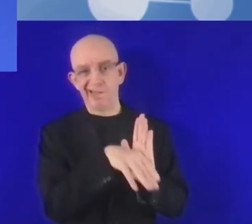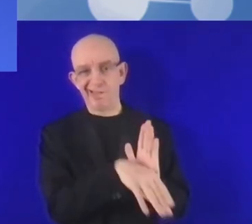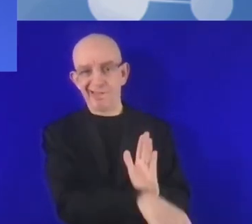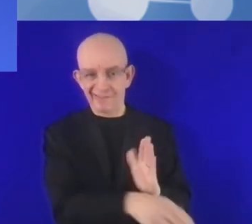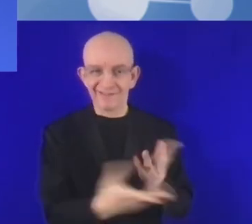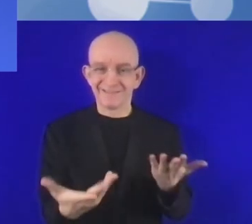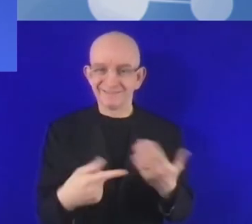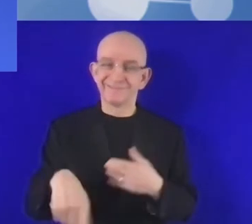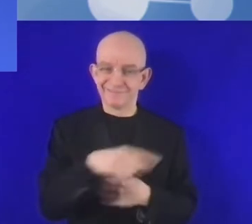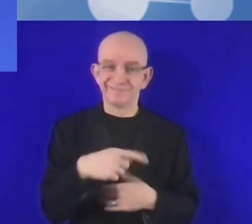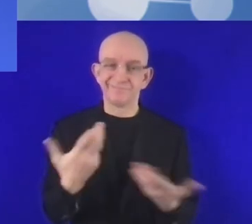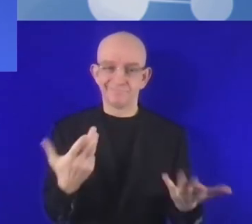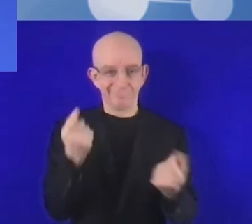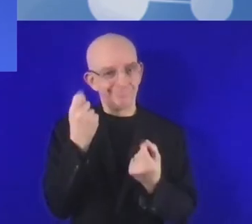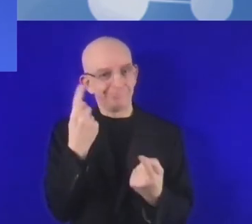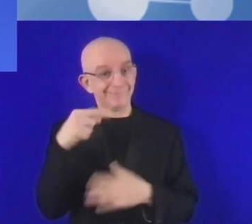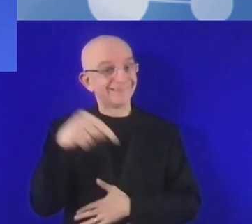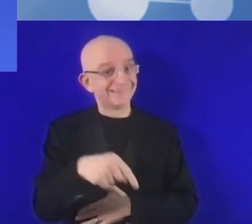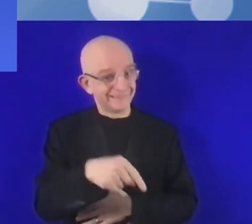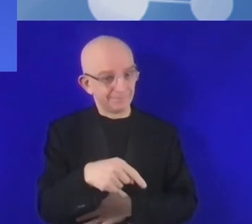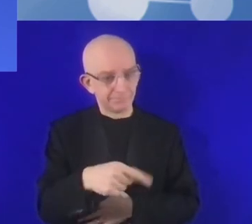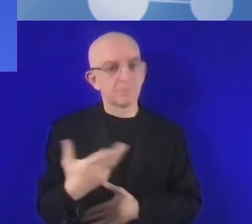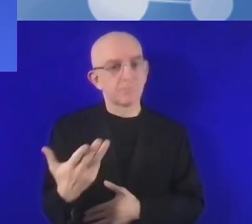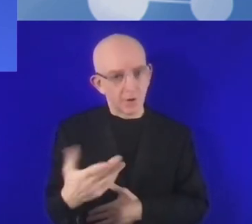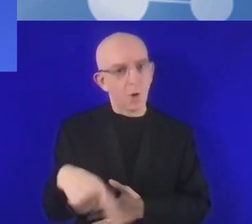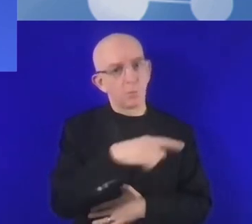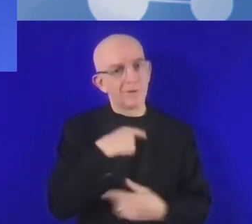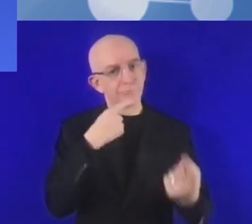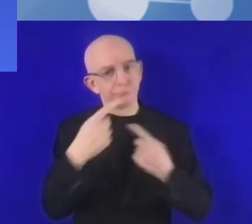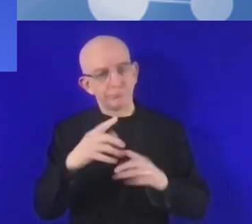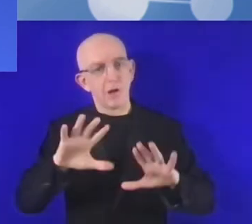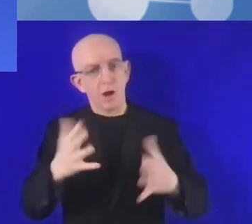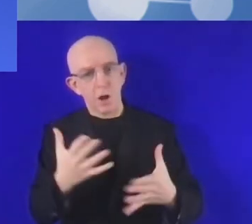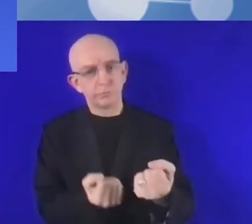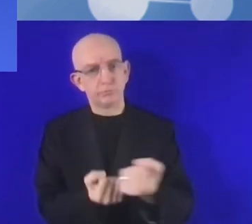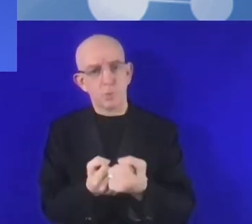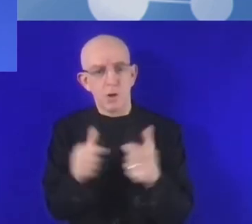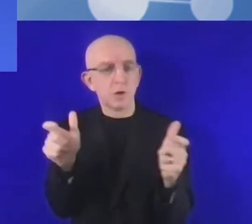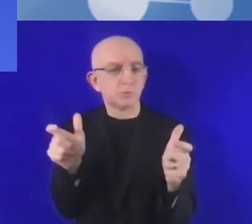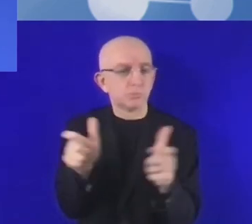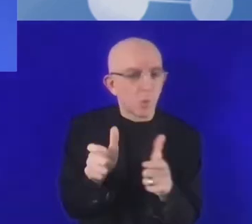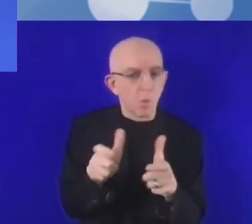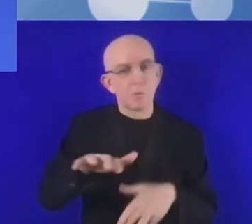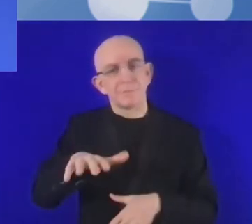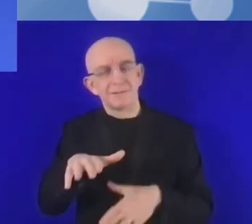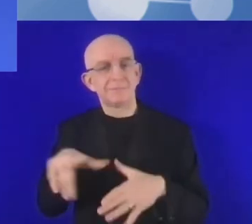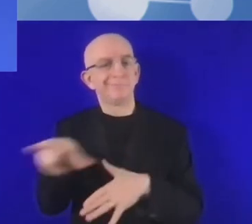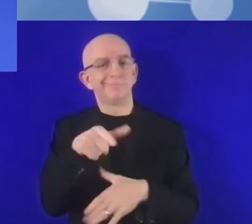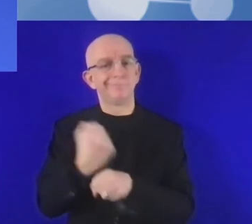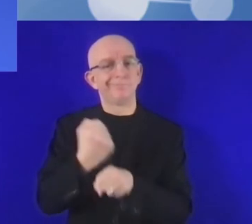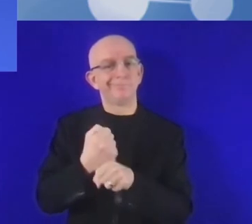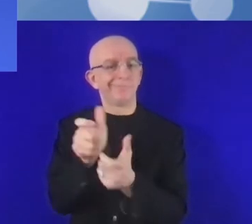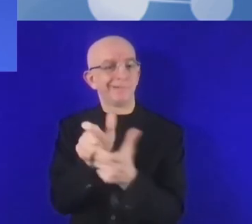también de apoyar nuevas ideas. Sobre estos temas también hablamos ayer en el foro de gobernanza de